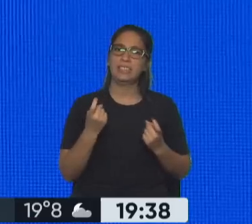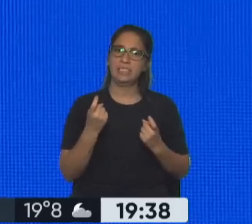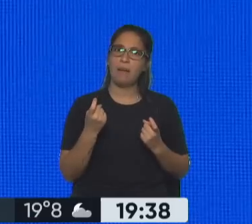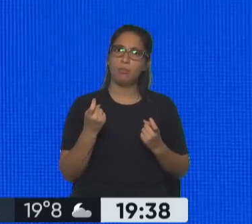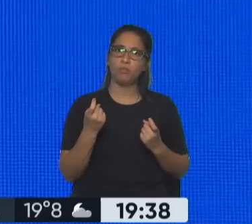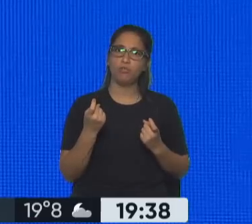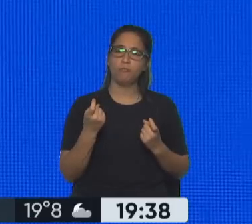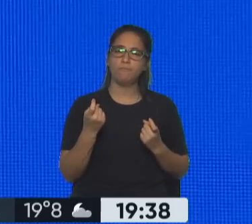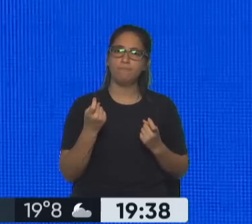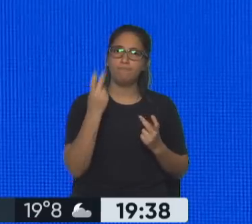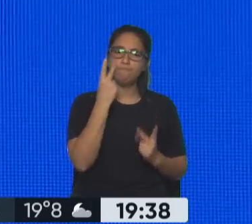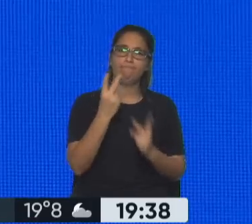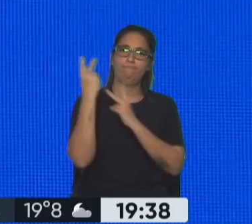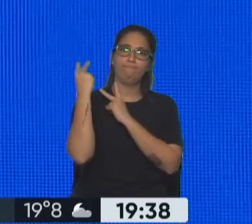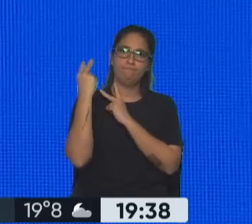revisar